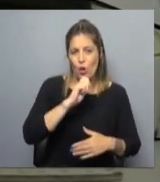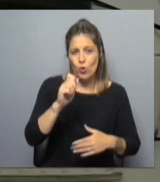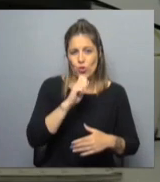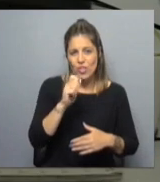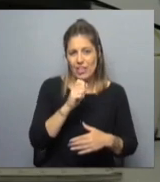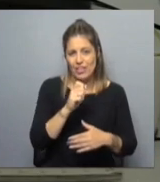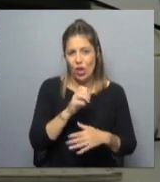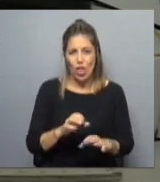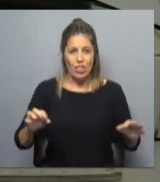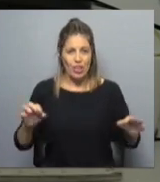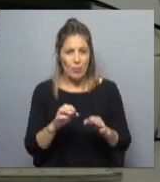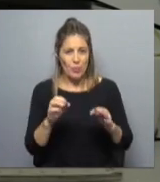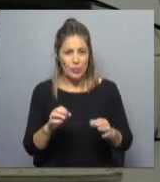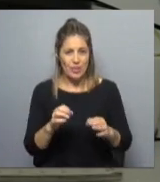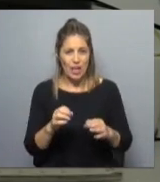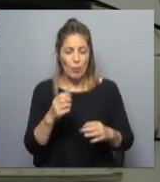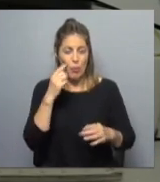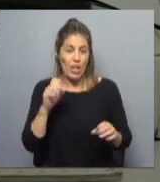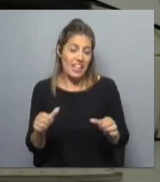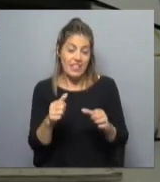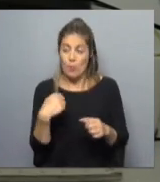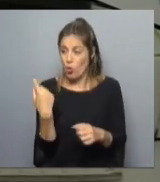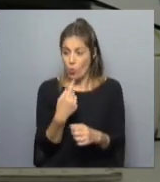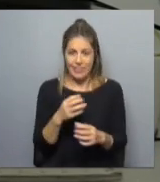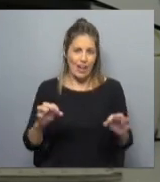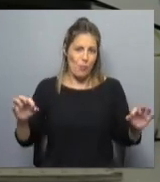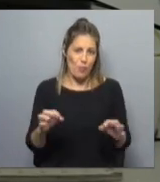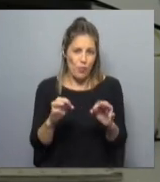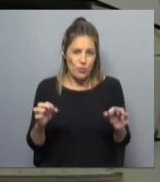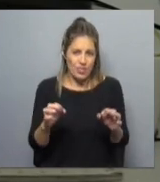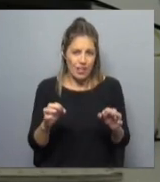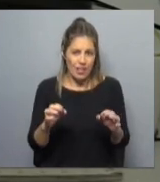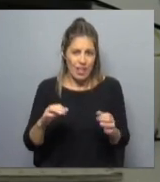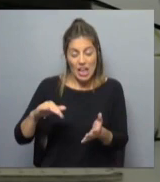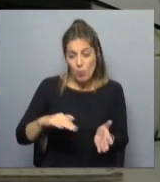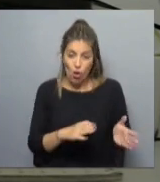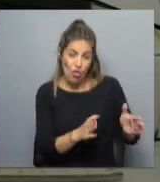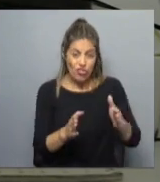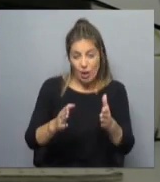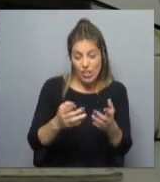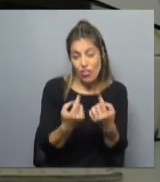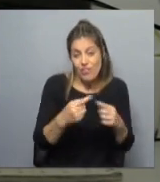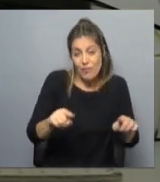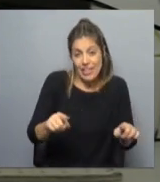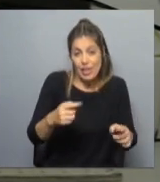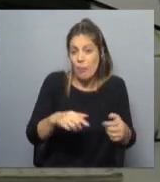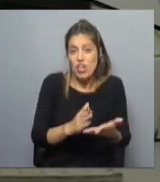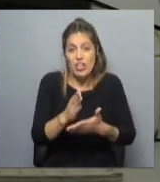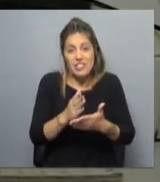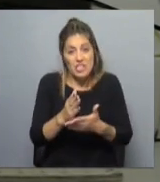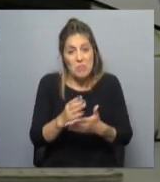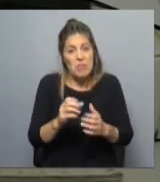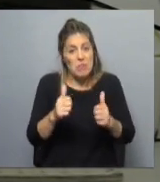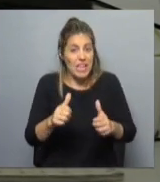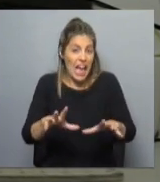de canto popular y hacíamos nuestra música que va por otro lado, pero que siempre fue muy, muy